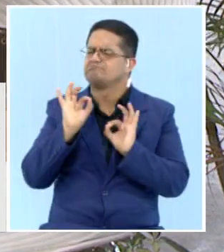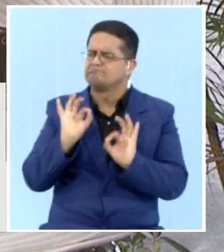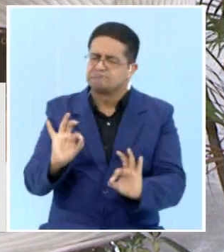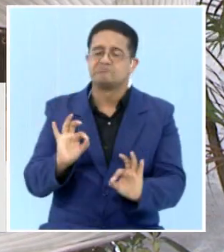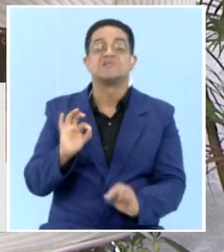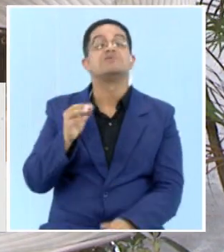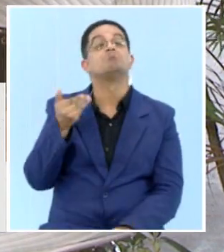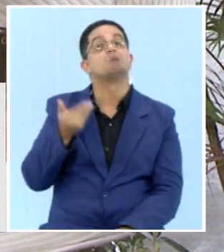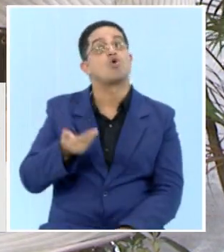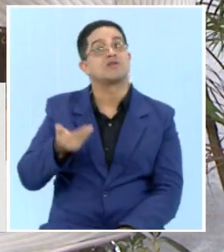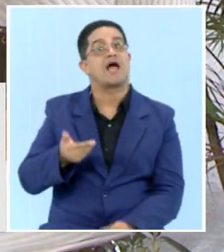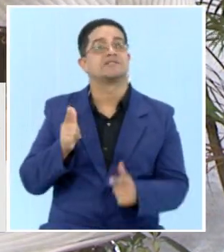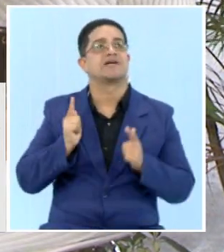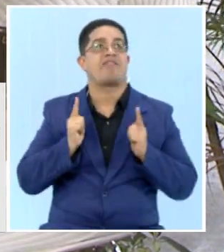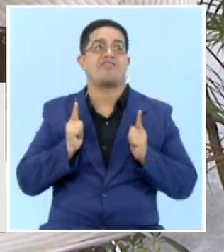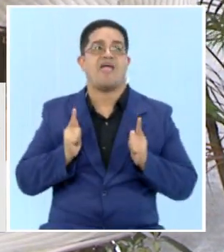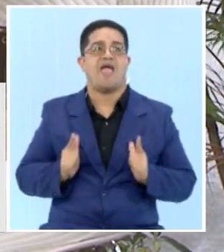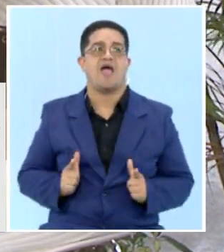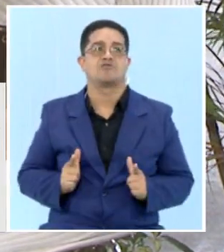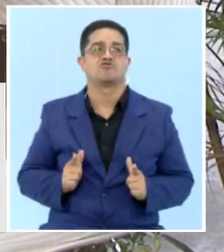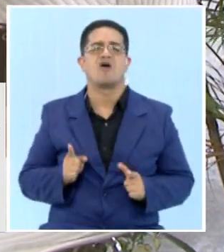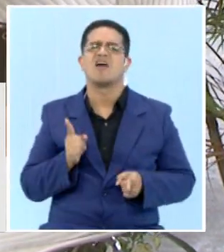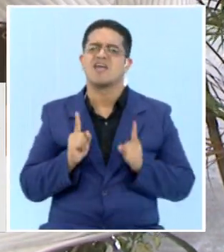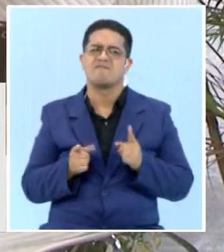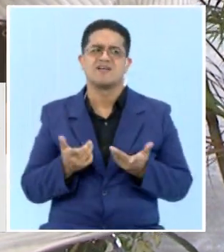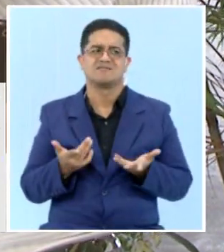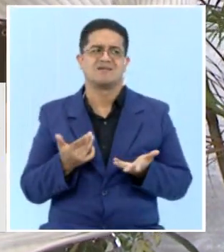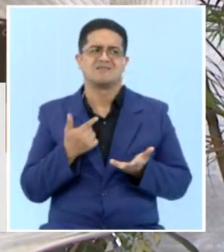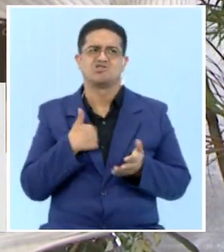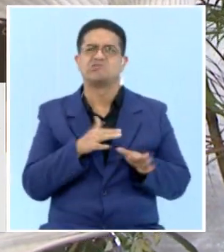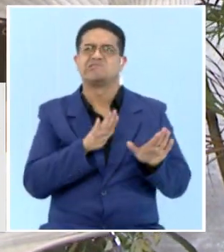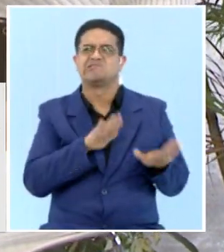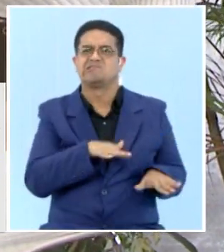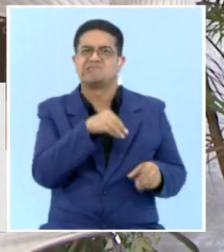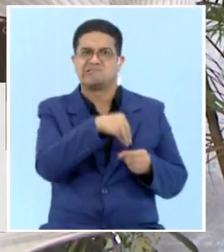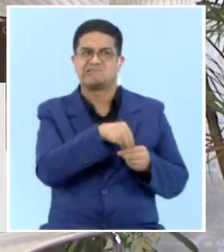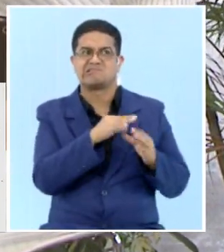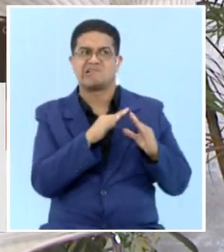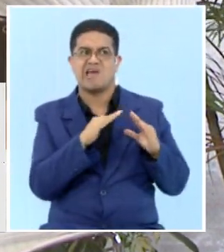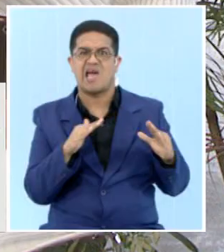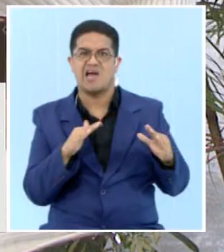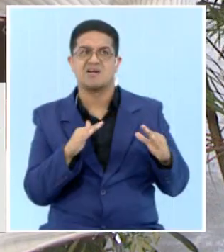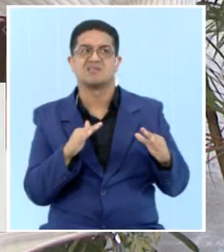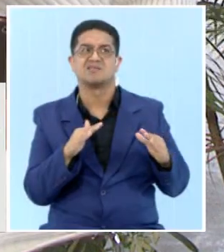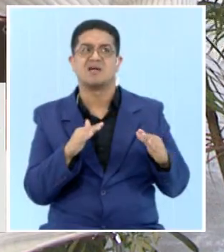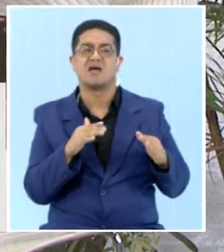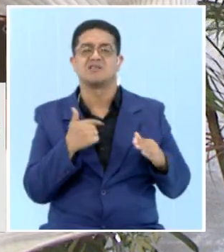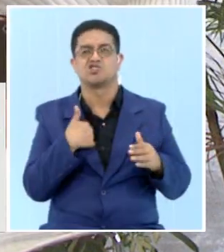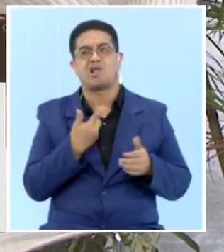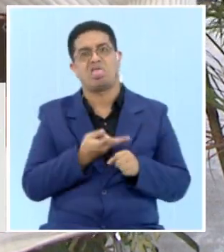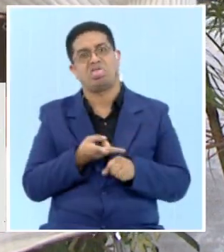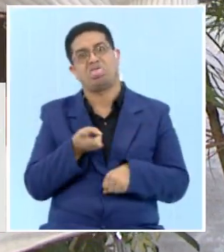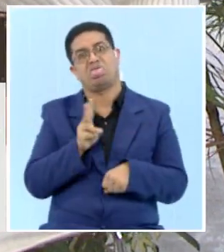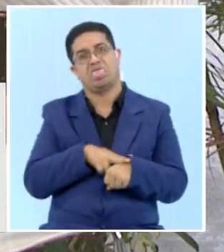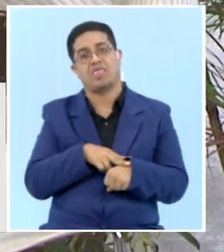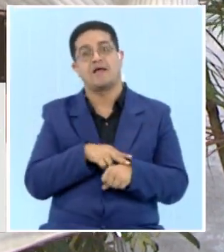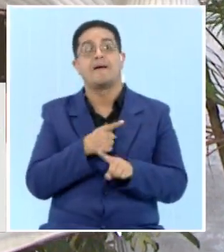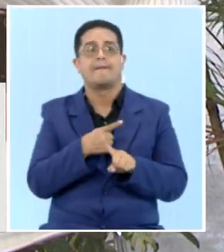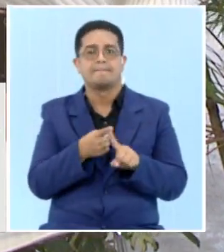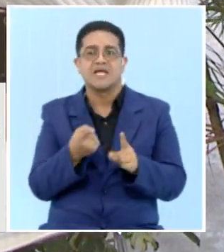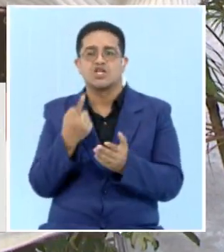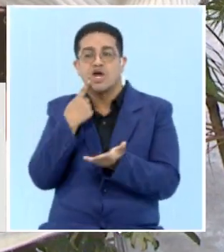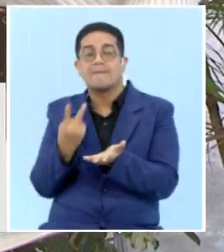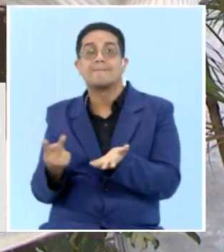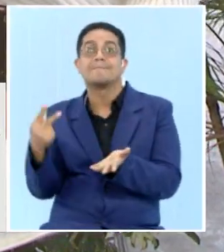de la recuperación. Y a veces nosotros decimos que no me quiero quedar en cama porque en cama me siento peor, pero a veces parándote con el dengue